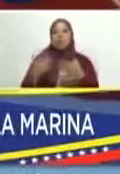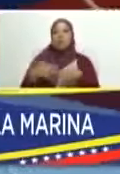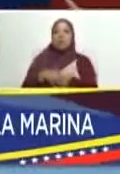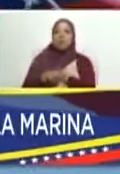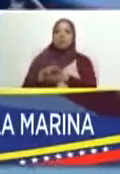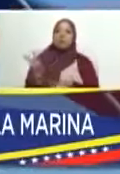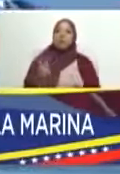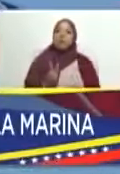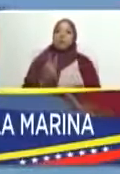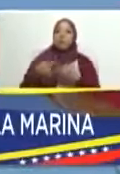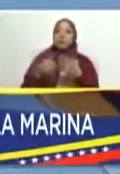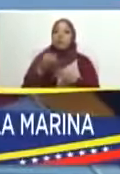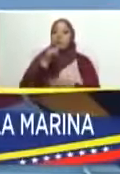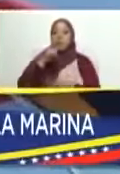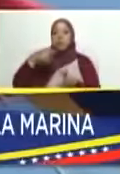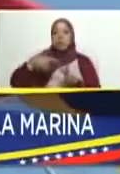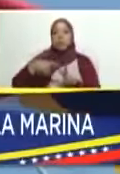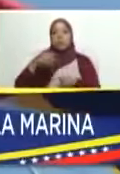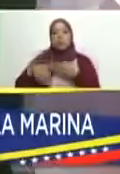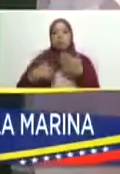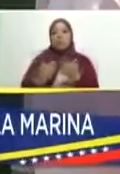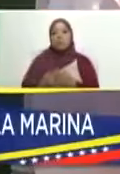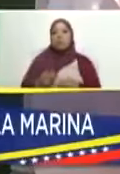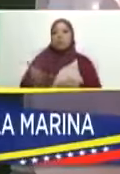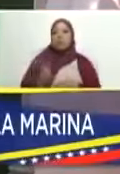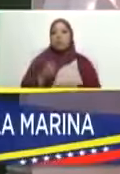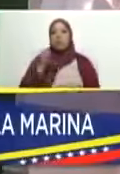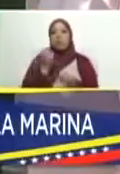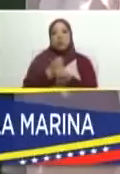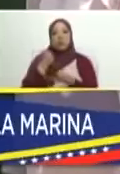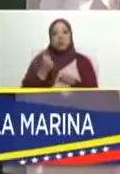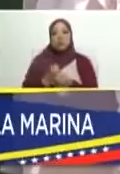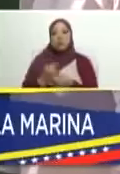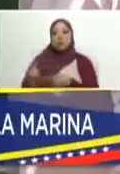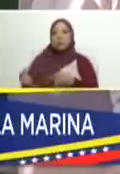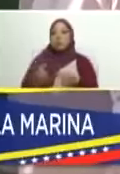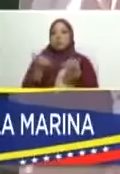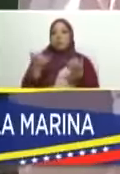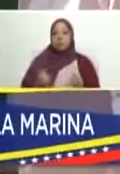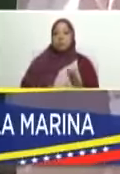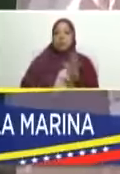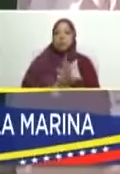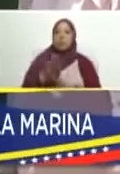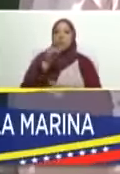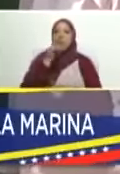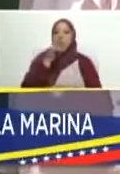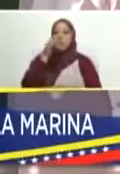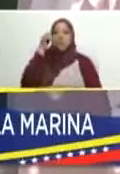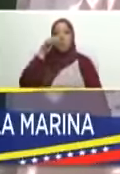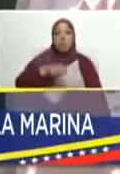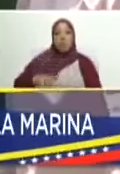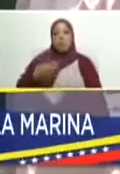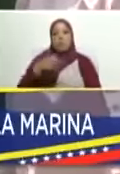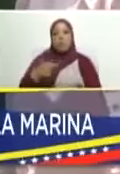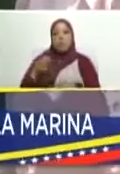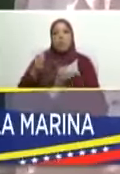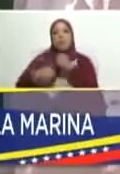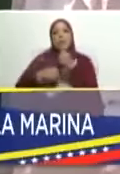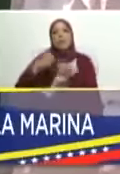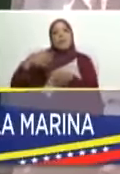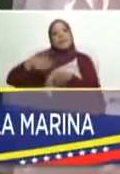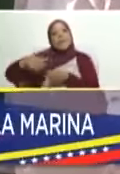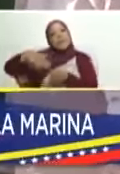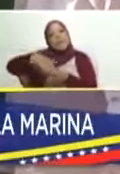del territorio nacional, que va desde el Esequibo hasta la Sierra de Perijá y desde el río Ararí hasta Isla